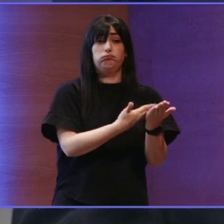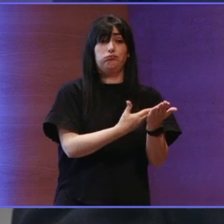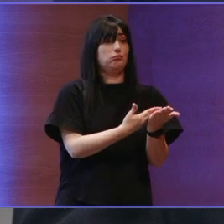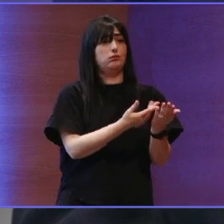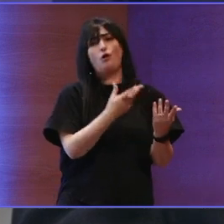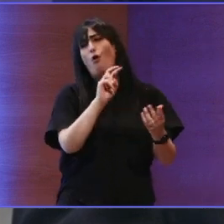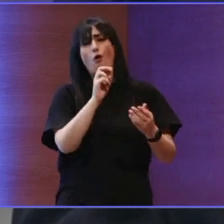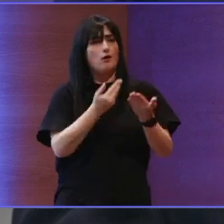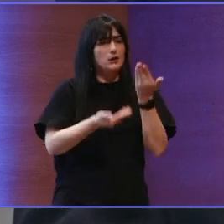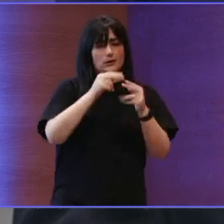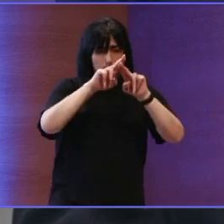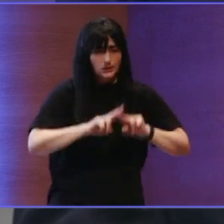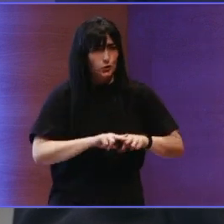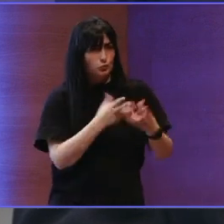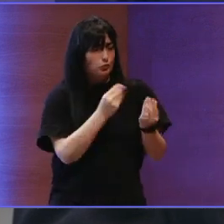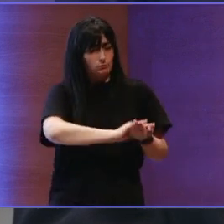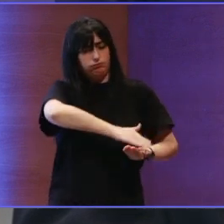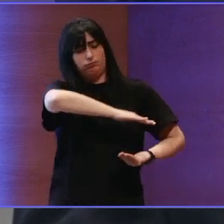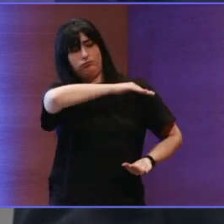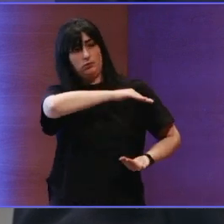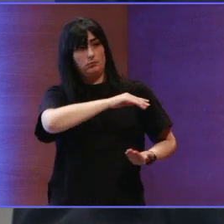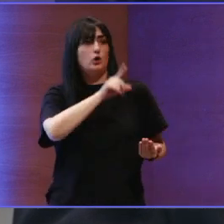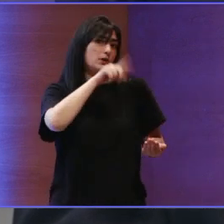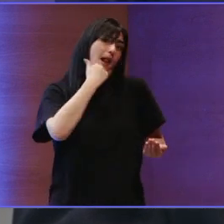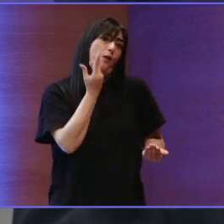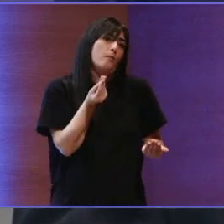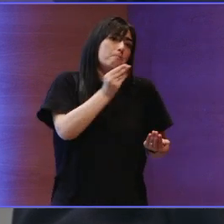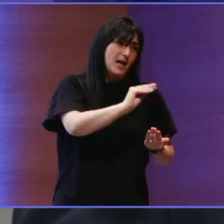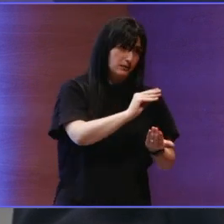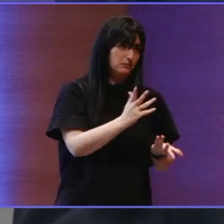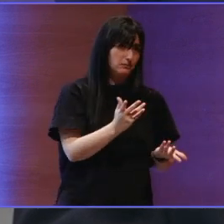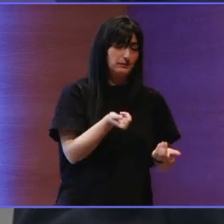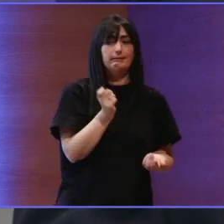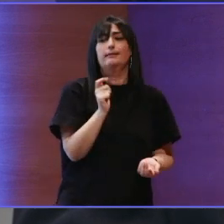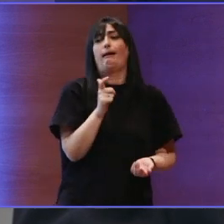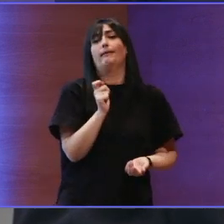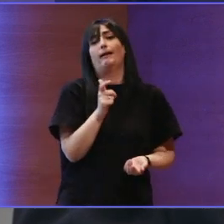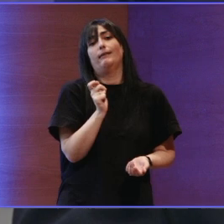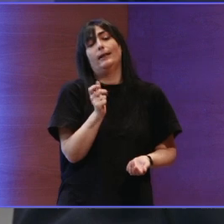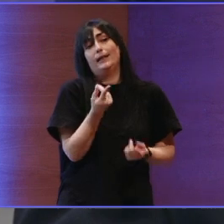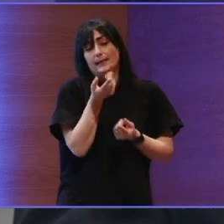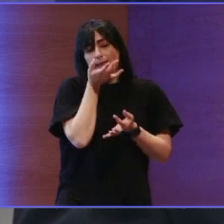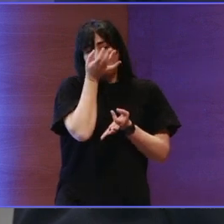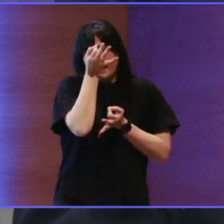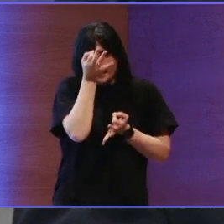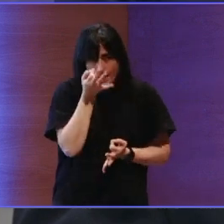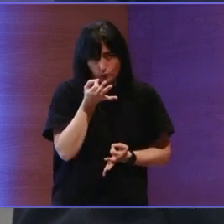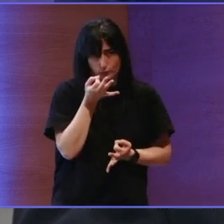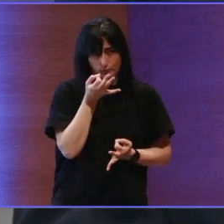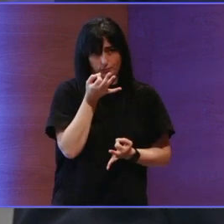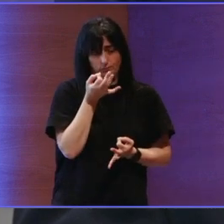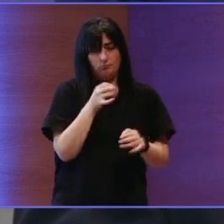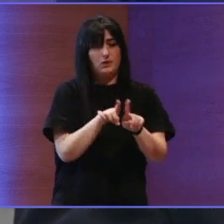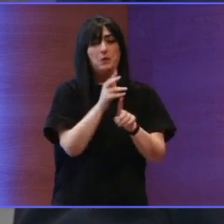pero que esa evaluación creo que hay otro fenómeno además que es que muchas veces los datos no inciden en la